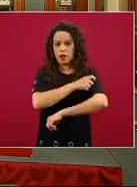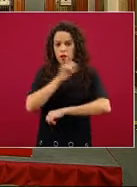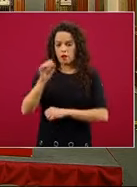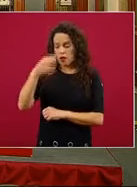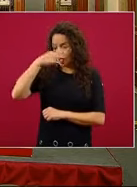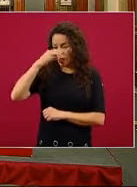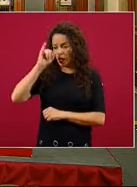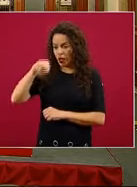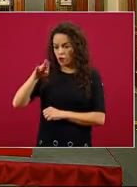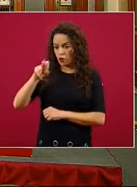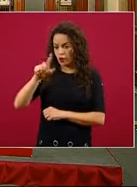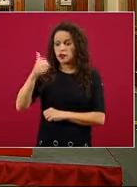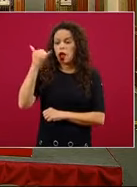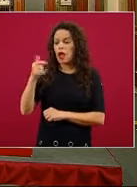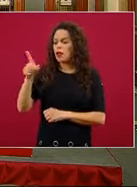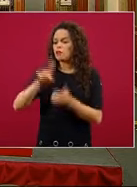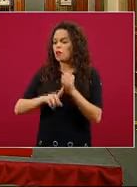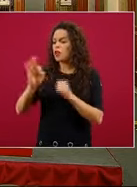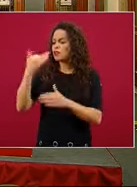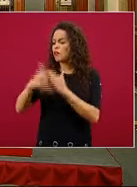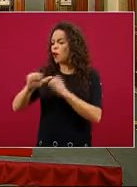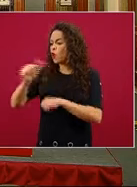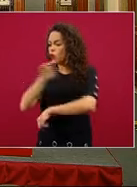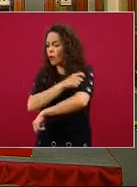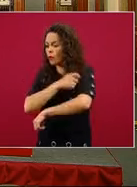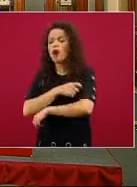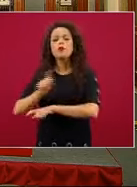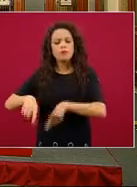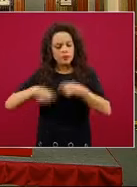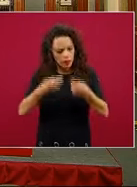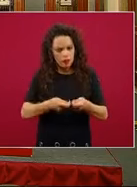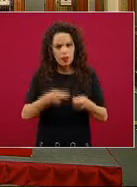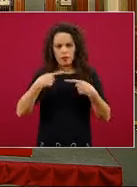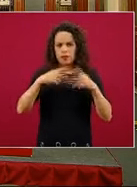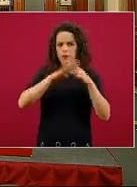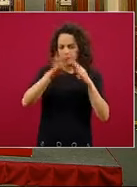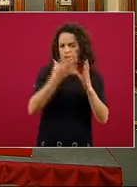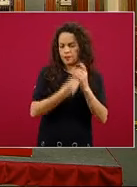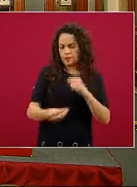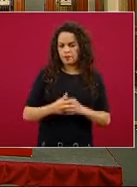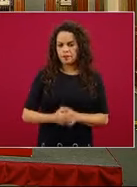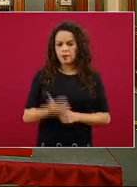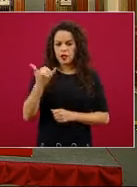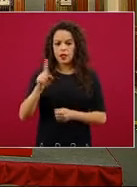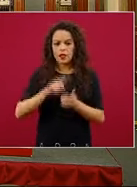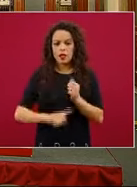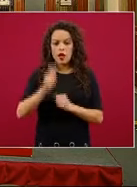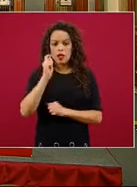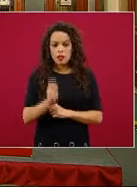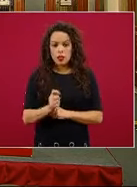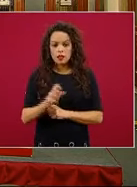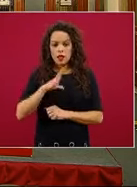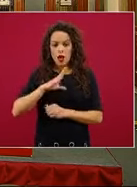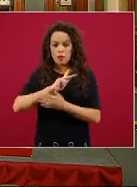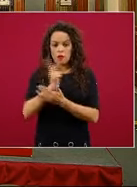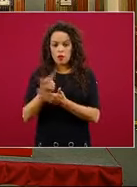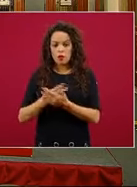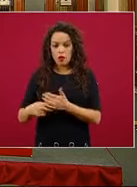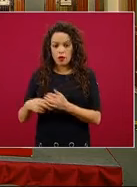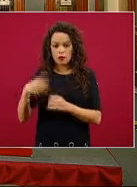de vacunación que les haga falta, y de igual forma tienen acceso inclusive a tratamientos que ya están dentro del programa de la